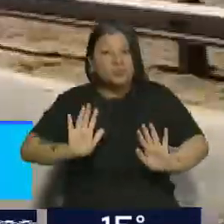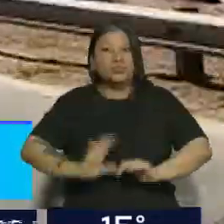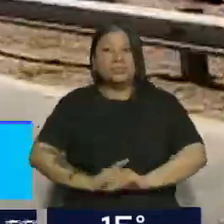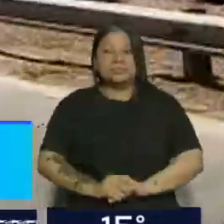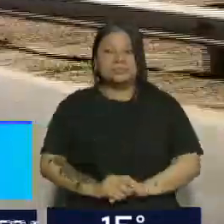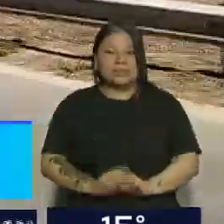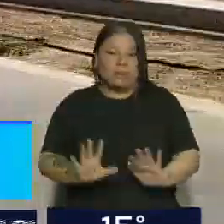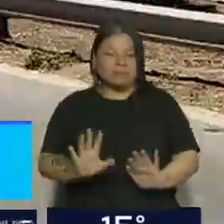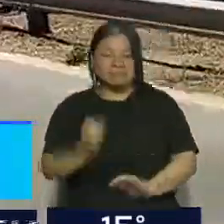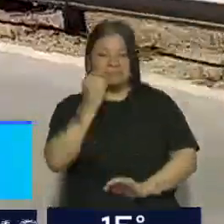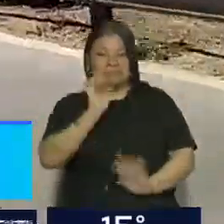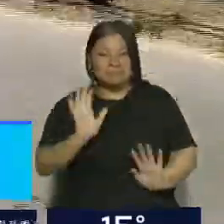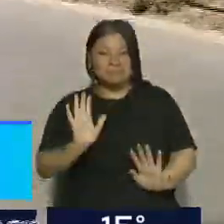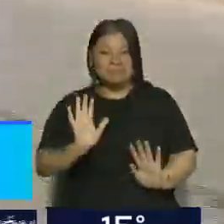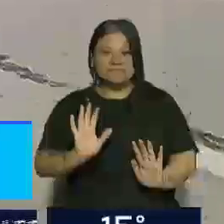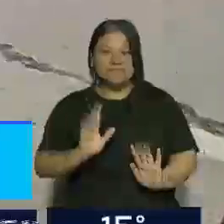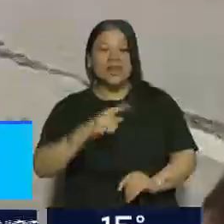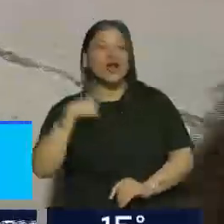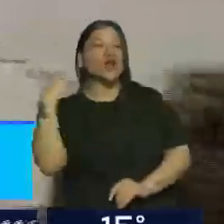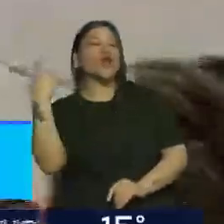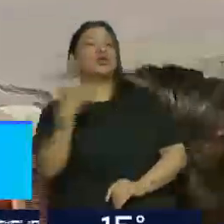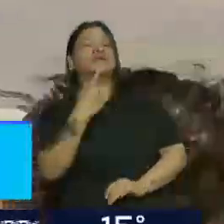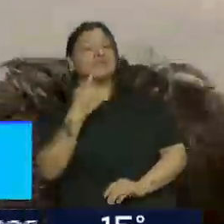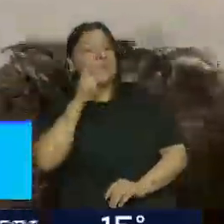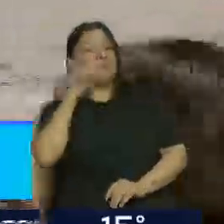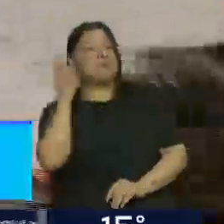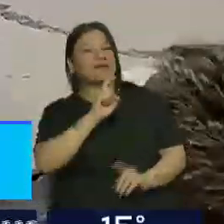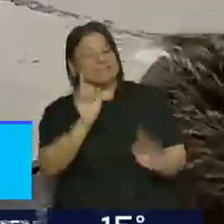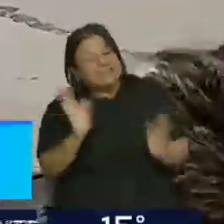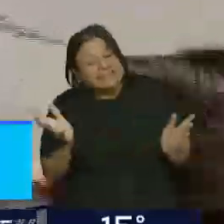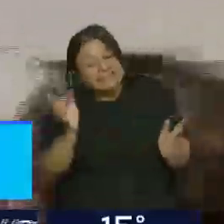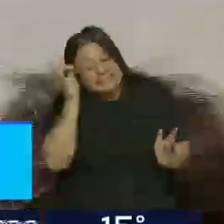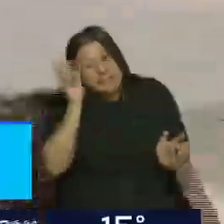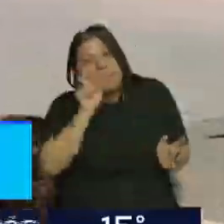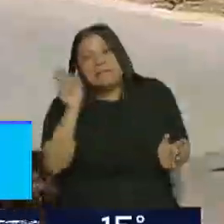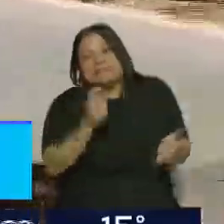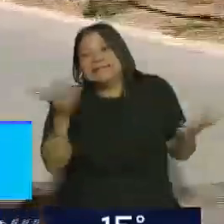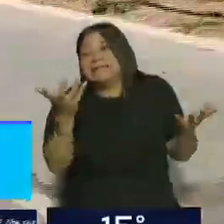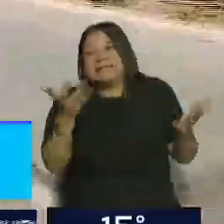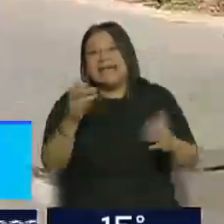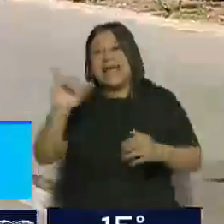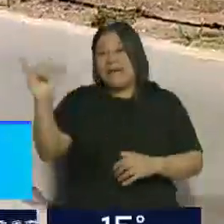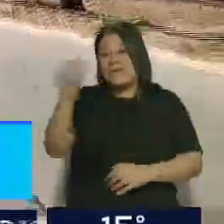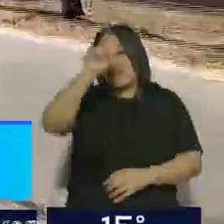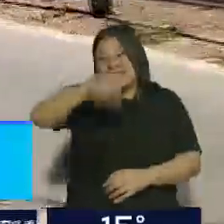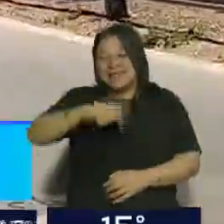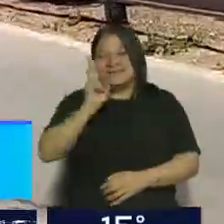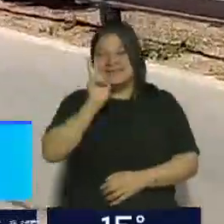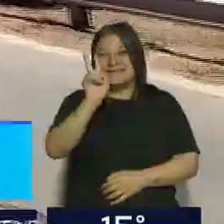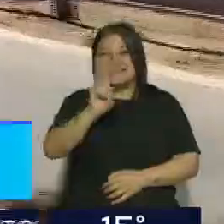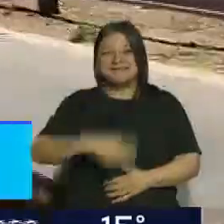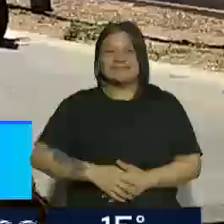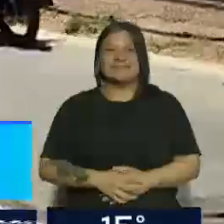Igualmente no les hacen mucho caso. No, bueno. Pero nosotros estamos siendo medio desobedientes en este momento. Ustedes están trabajando, los campeones, están filmando. A